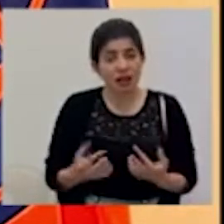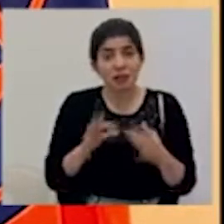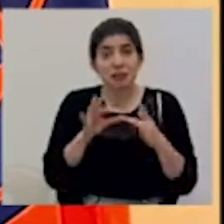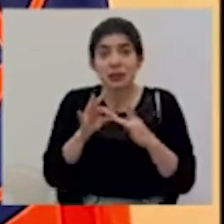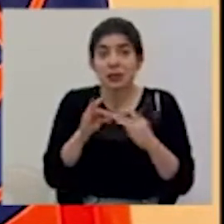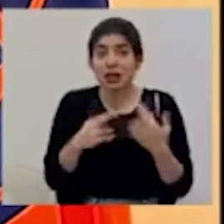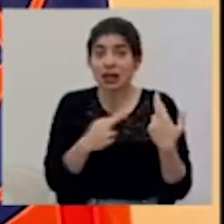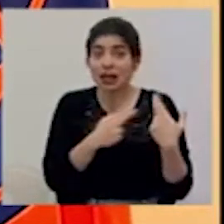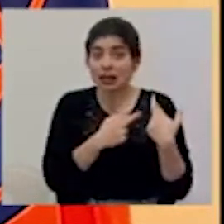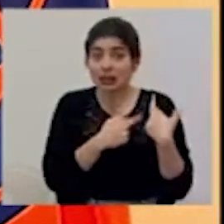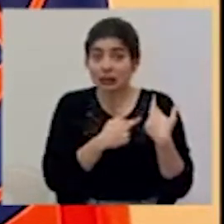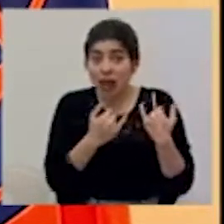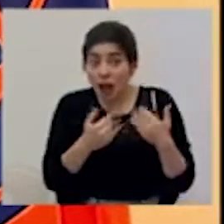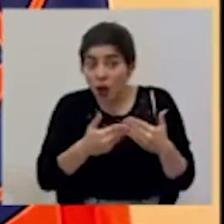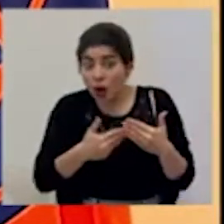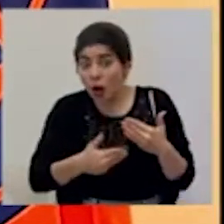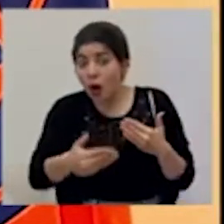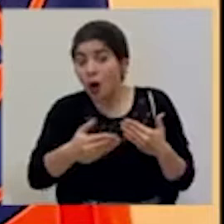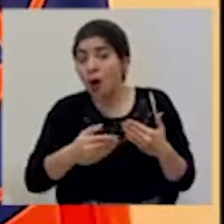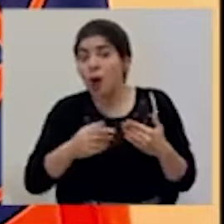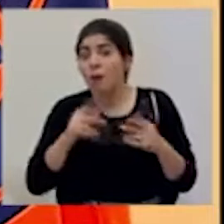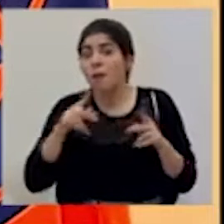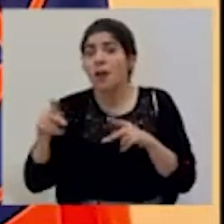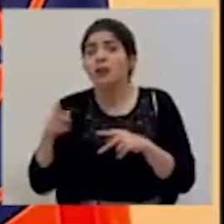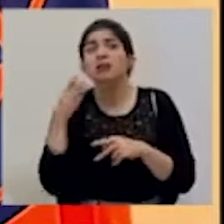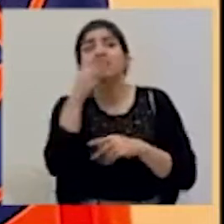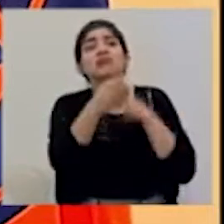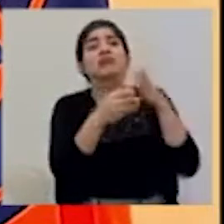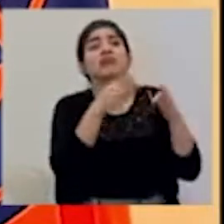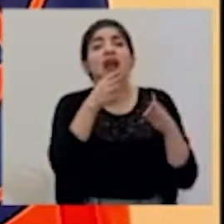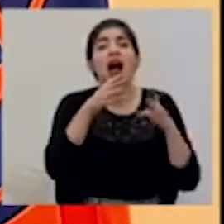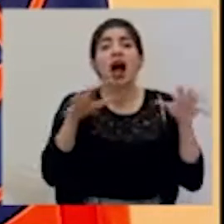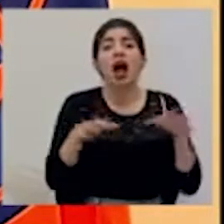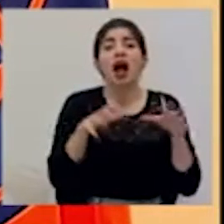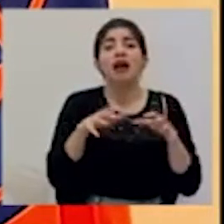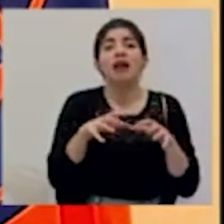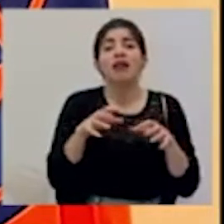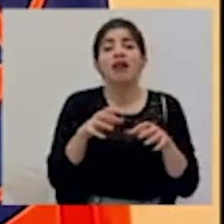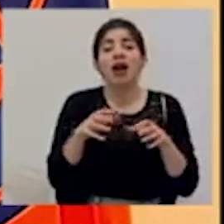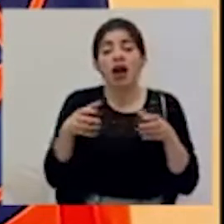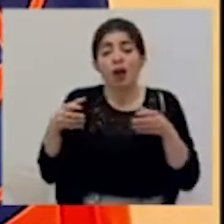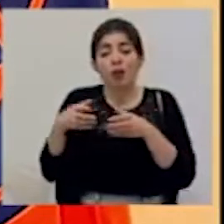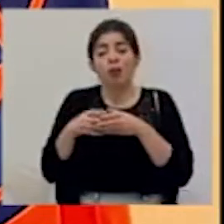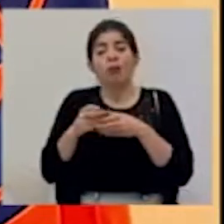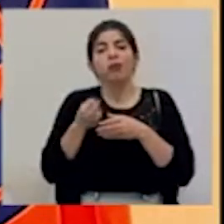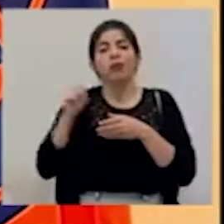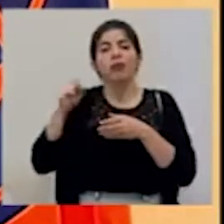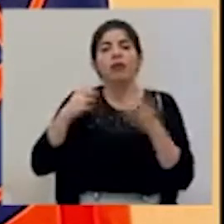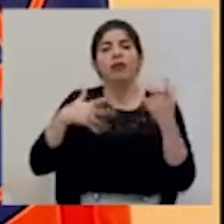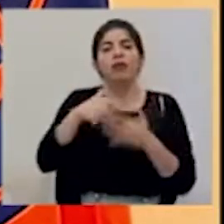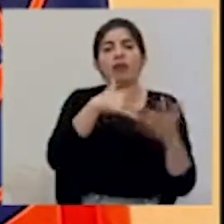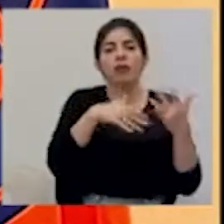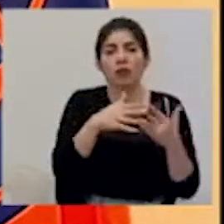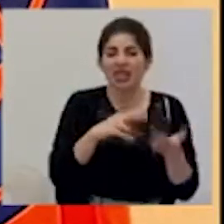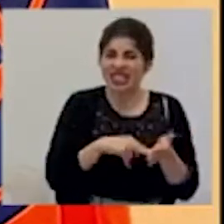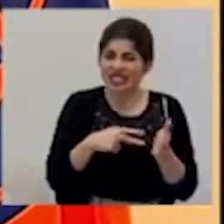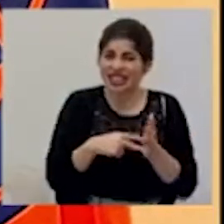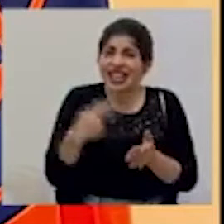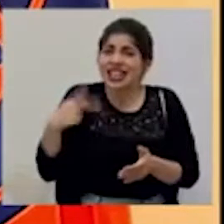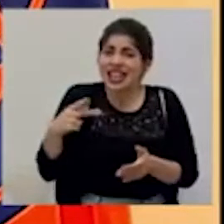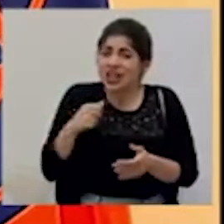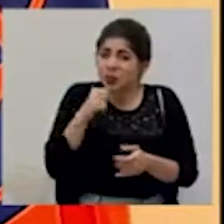cuando lo que vamos es a actividades que buscan el rompimiento de las burbujas sociales. El riesgo no termina, nosotros